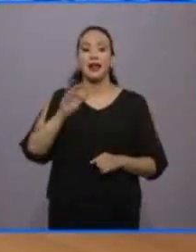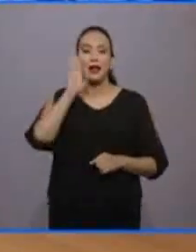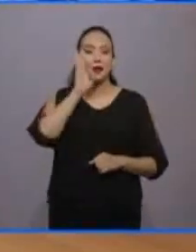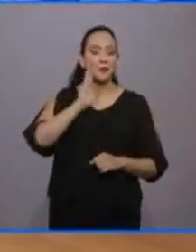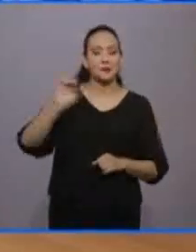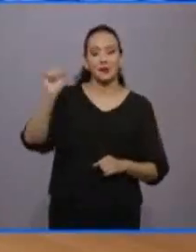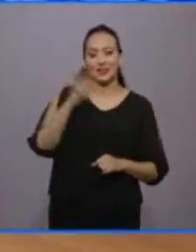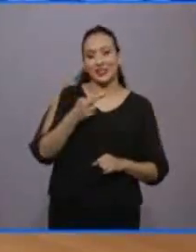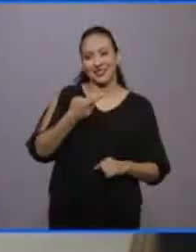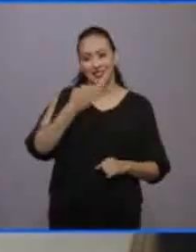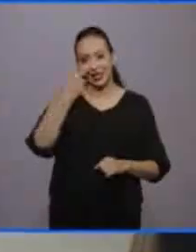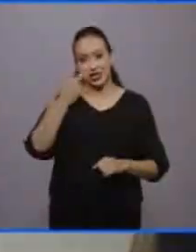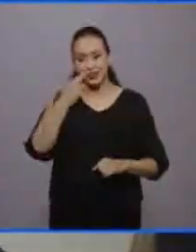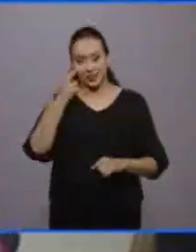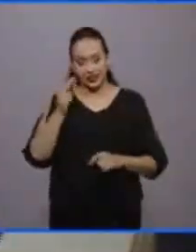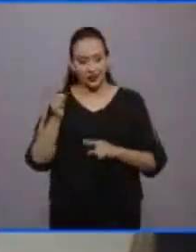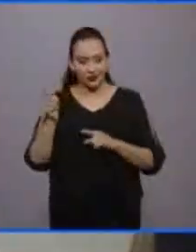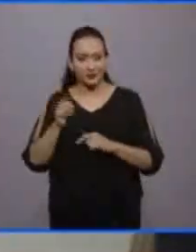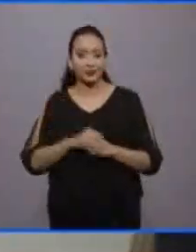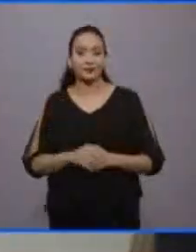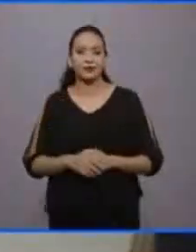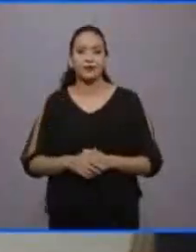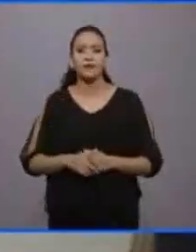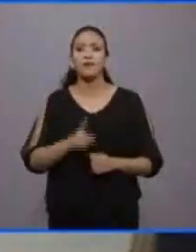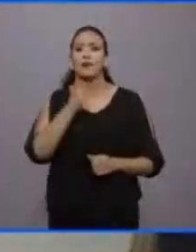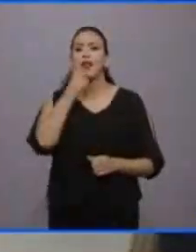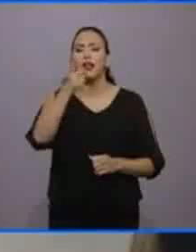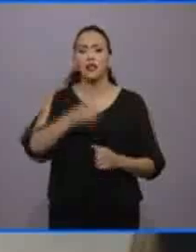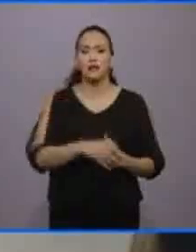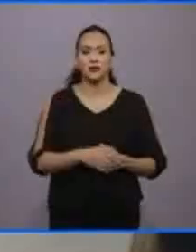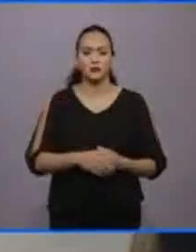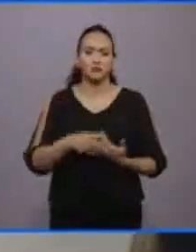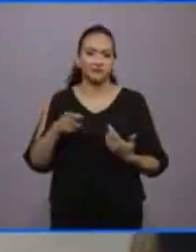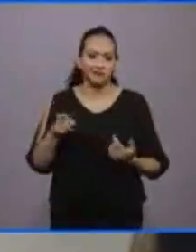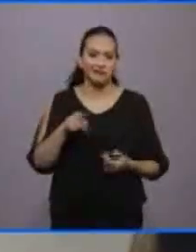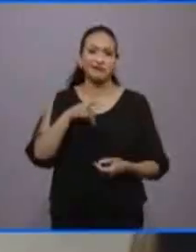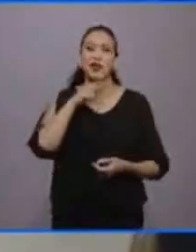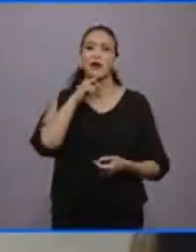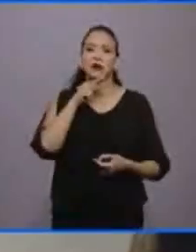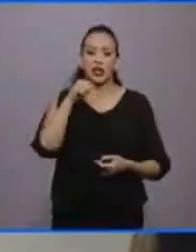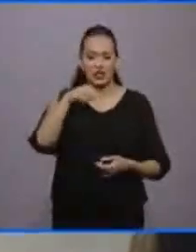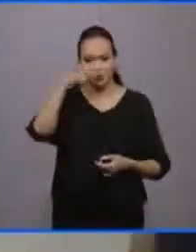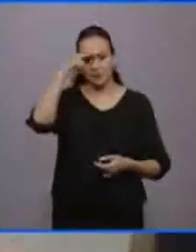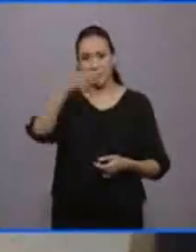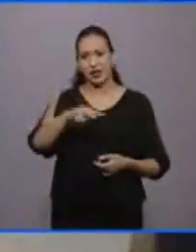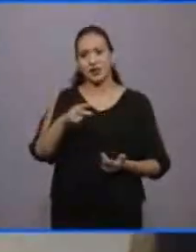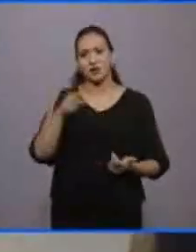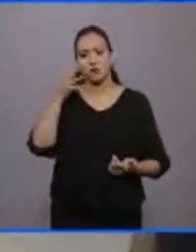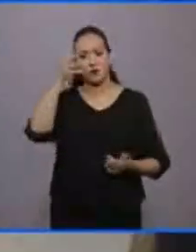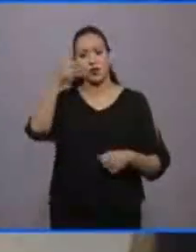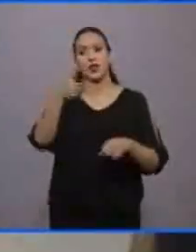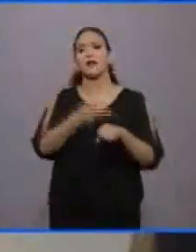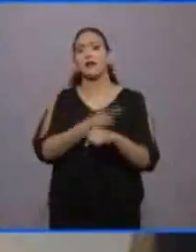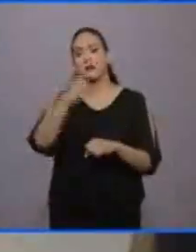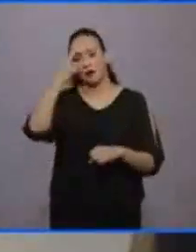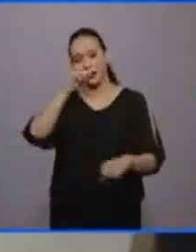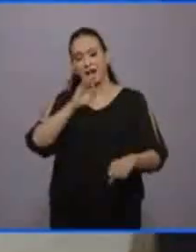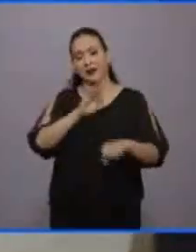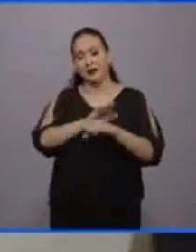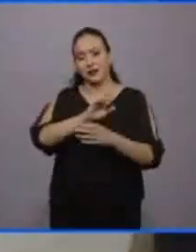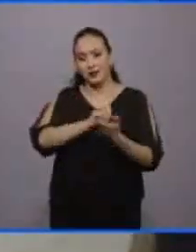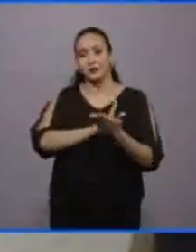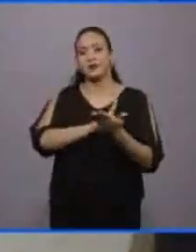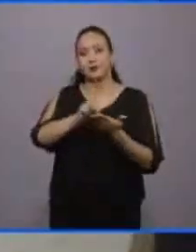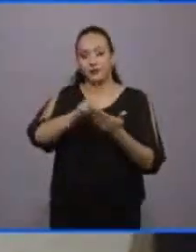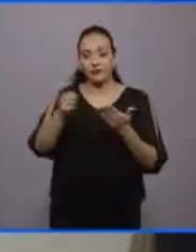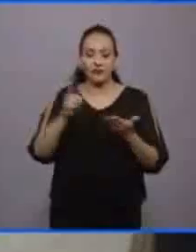ministra de la Suprema Corte de Justicia de la Nación, manifestó su preocupación por el futuro de los precedentes protectores de derechos emitidos por